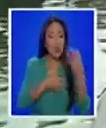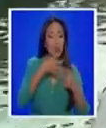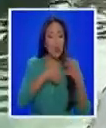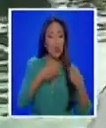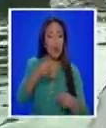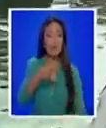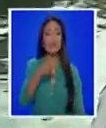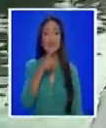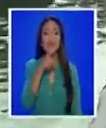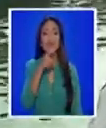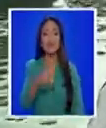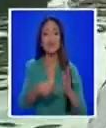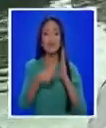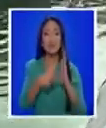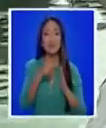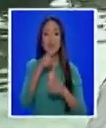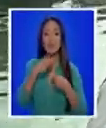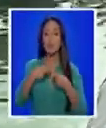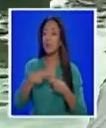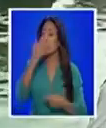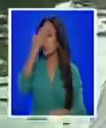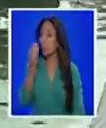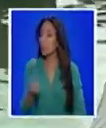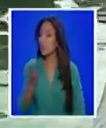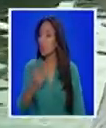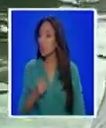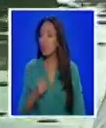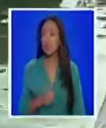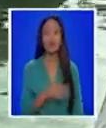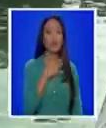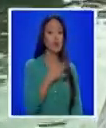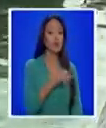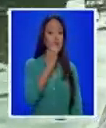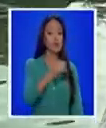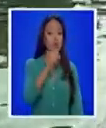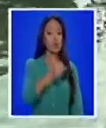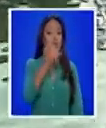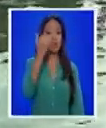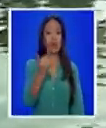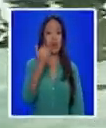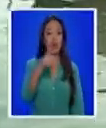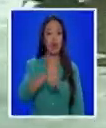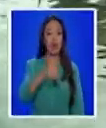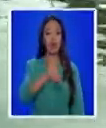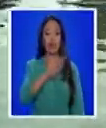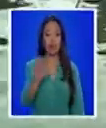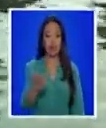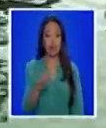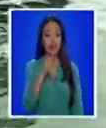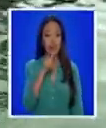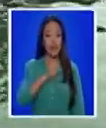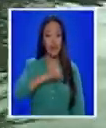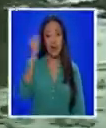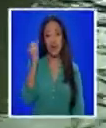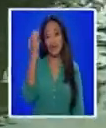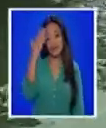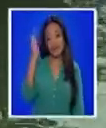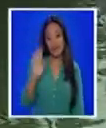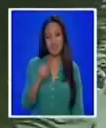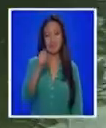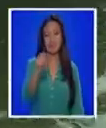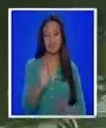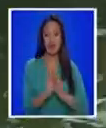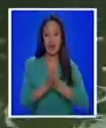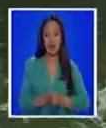va a mostrar ya los participantes. Buenos días, Joselito. Un gusto, Alex. Sí, así es. El día de hoy tenemos ya, vamos a tener nuestro ganador. Tenemos al